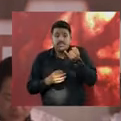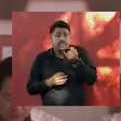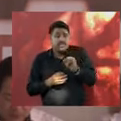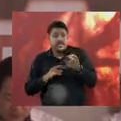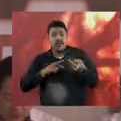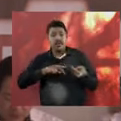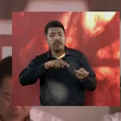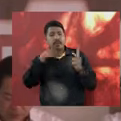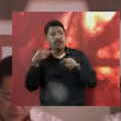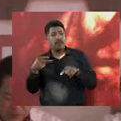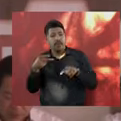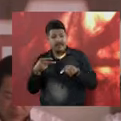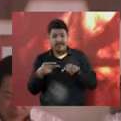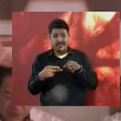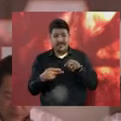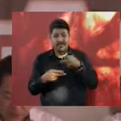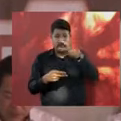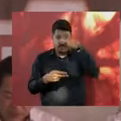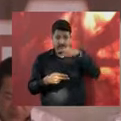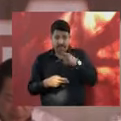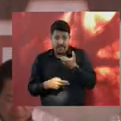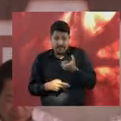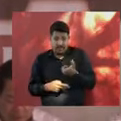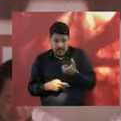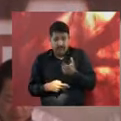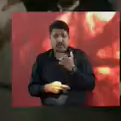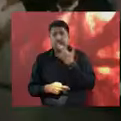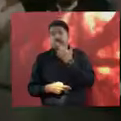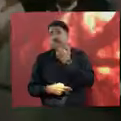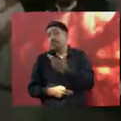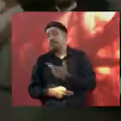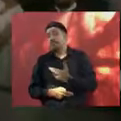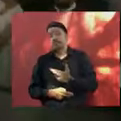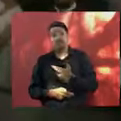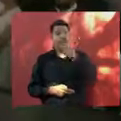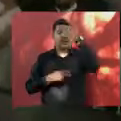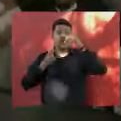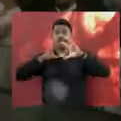moneda mejor evaluada de todo el planeta.